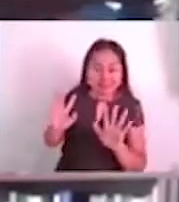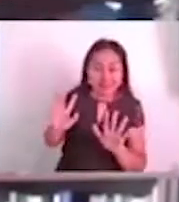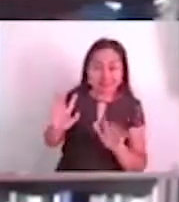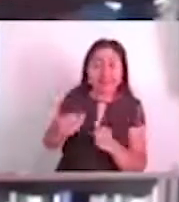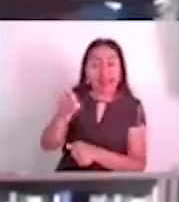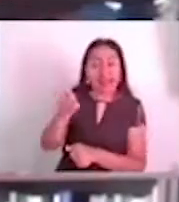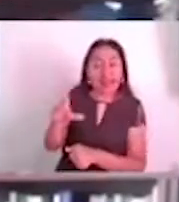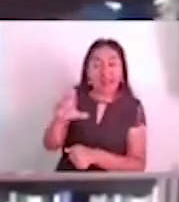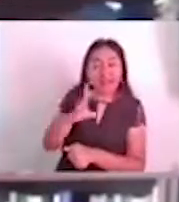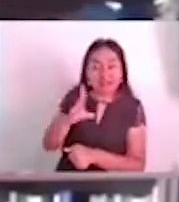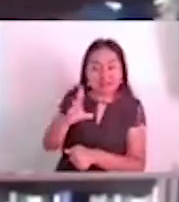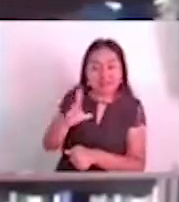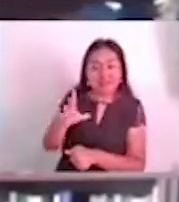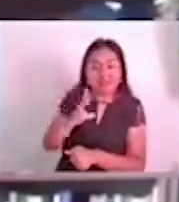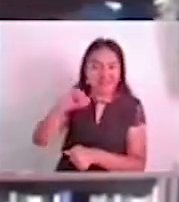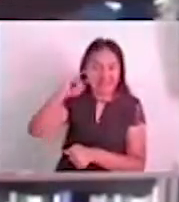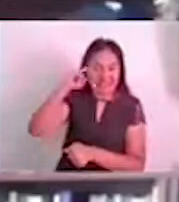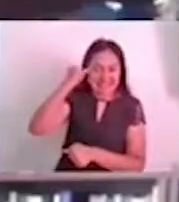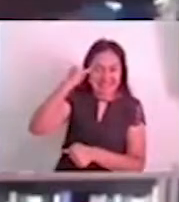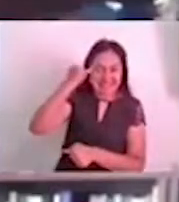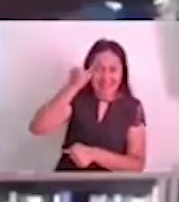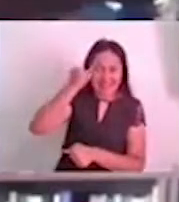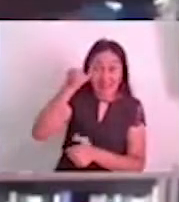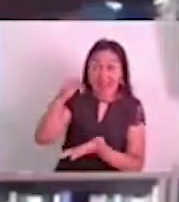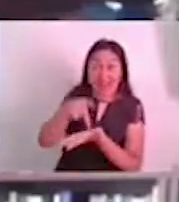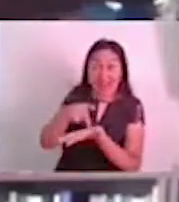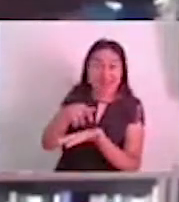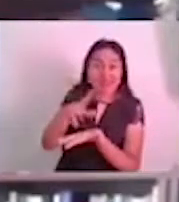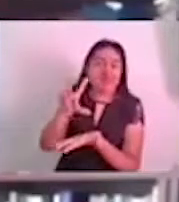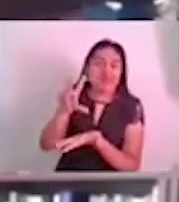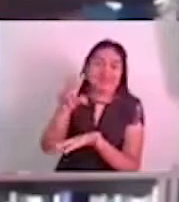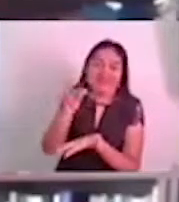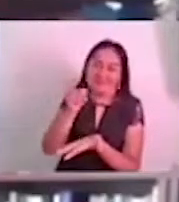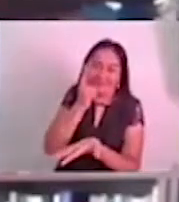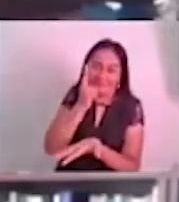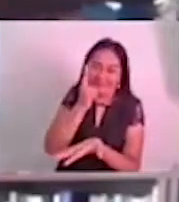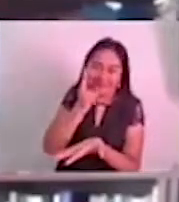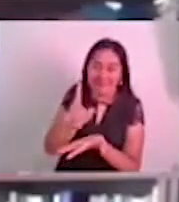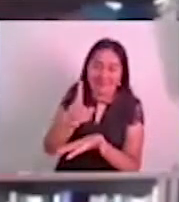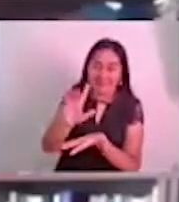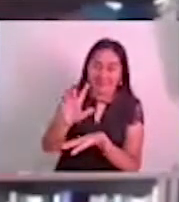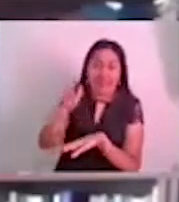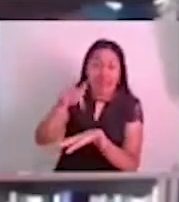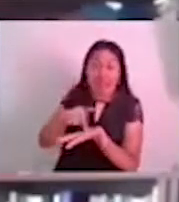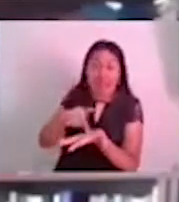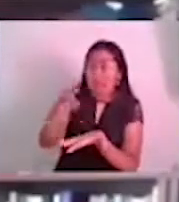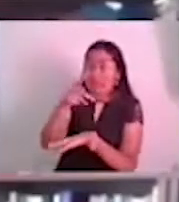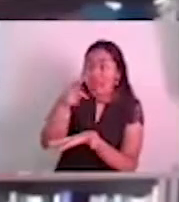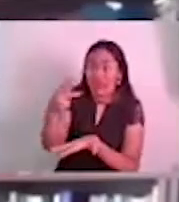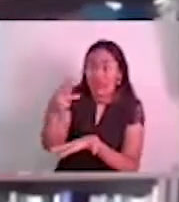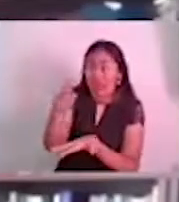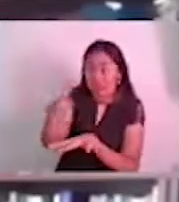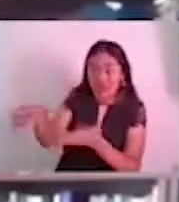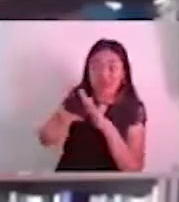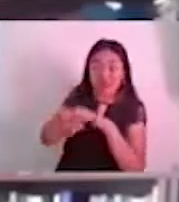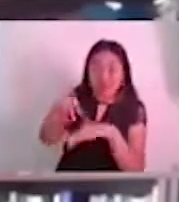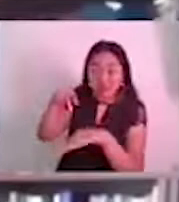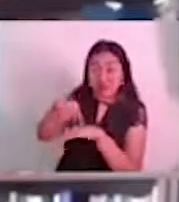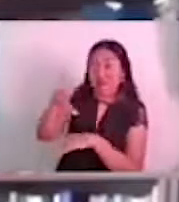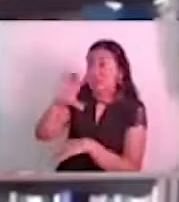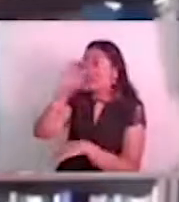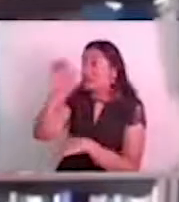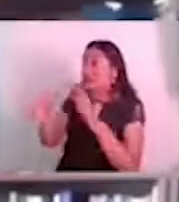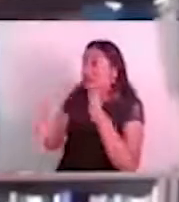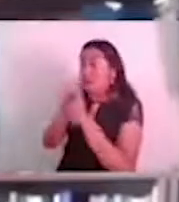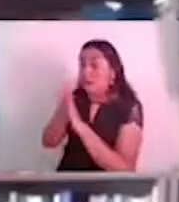Ahí están, en el concepto indígena, pues no existe ese tipo de creencia en la resurrección, ir al cielo o al infierno, sino pues van